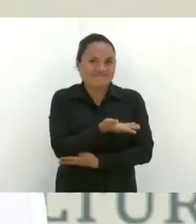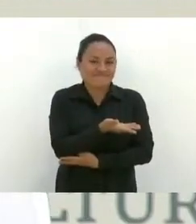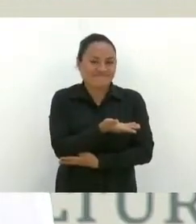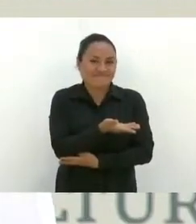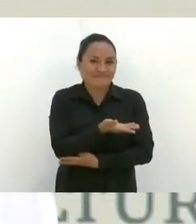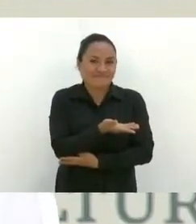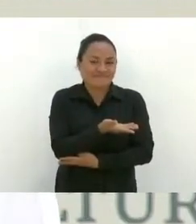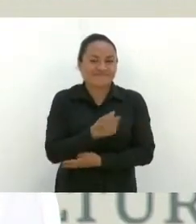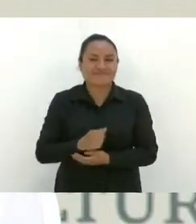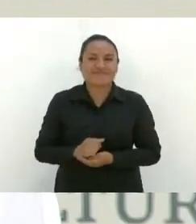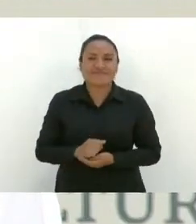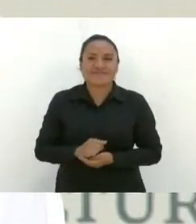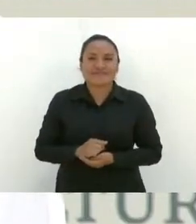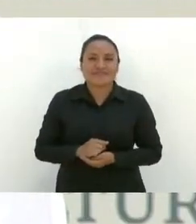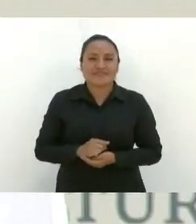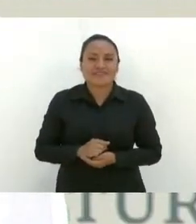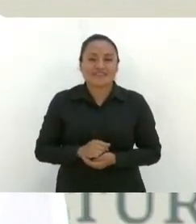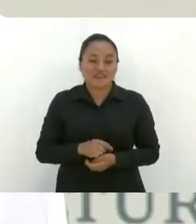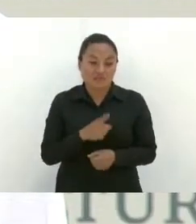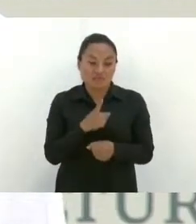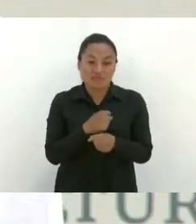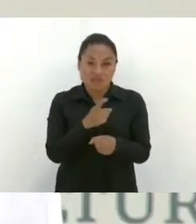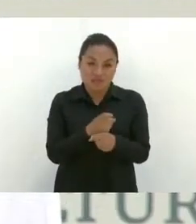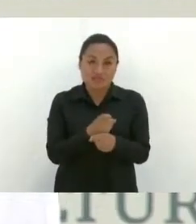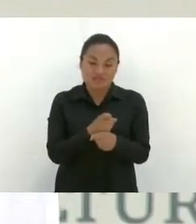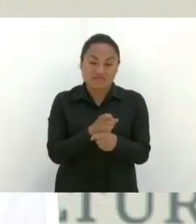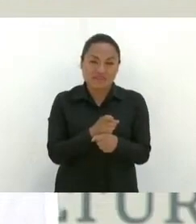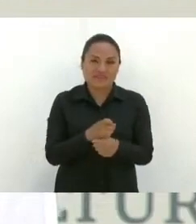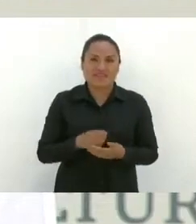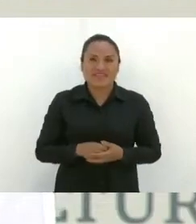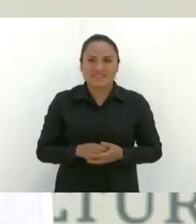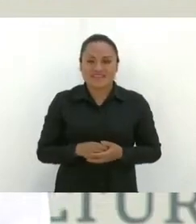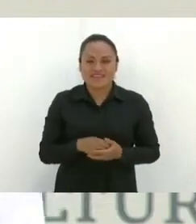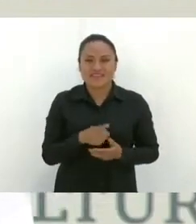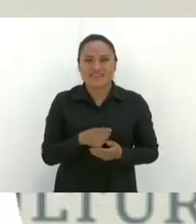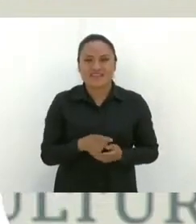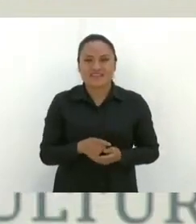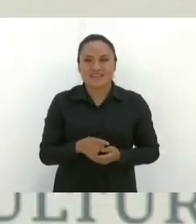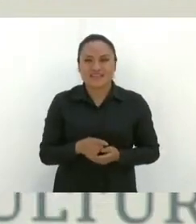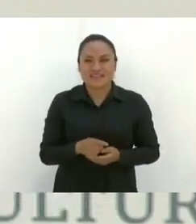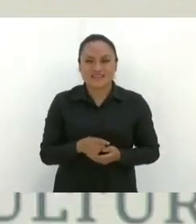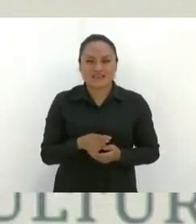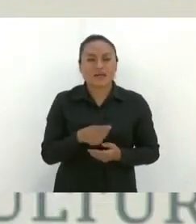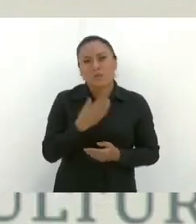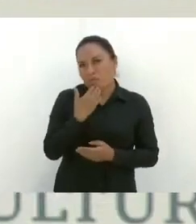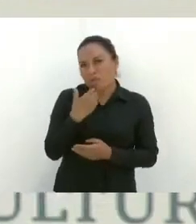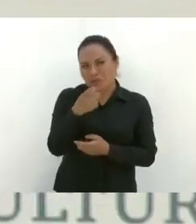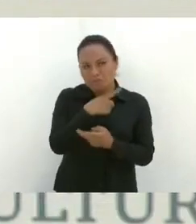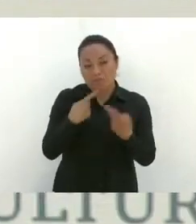Primero Dicen que Está muy bien Lo que hacemos